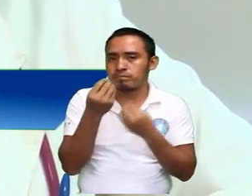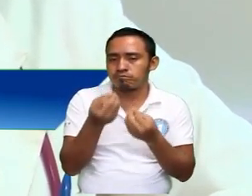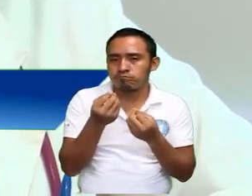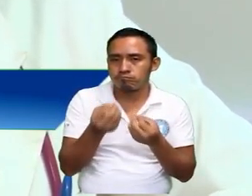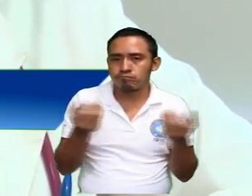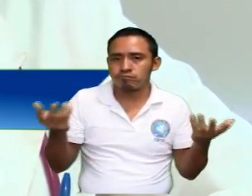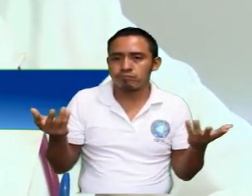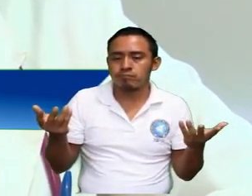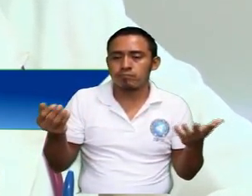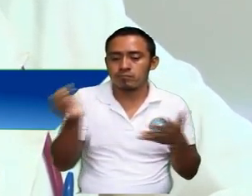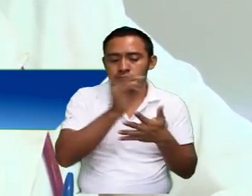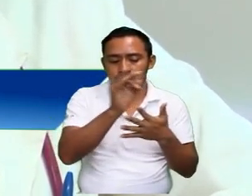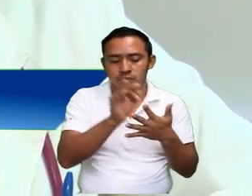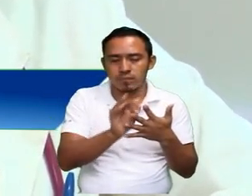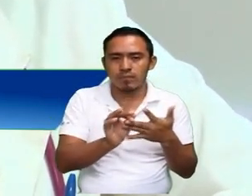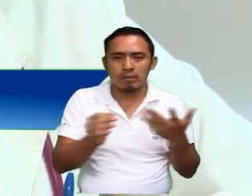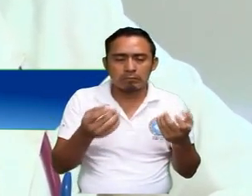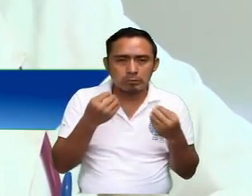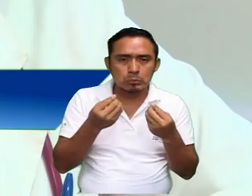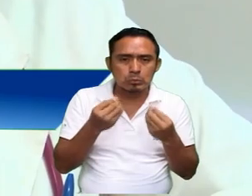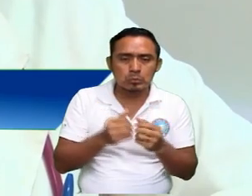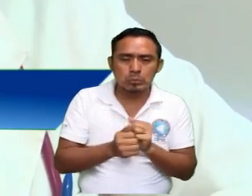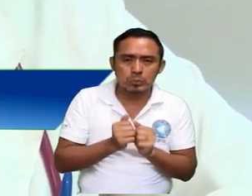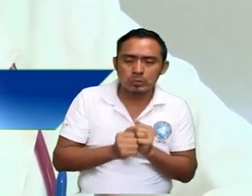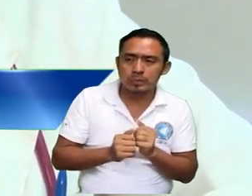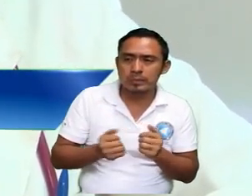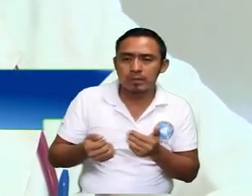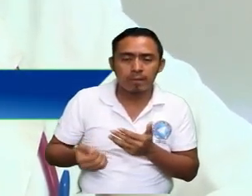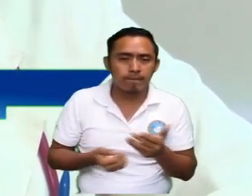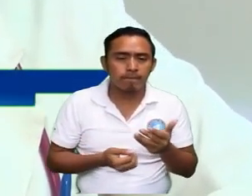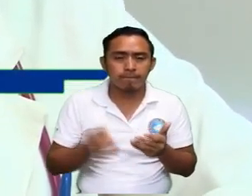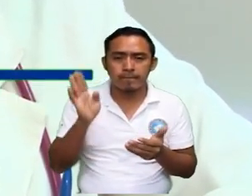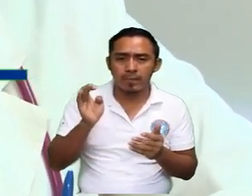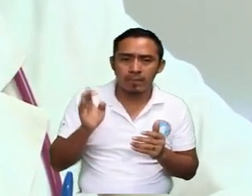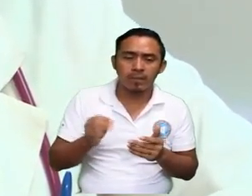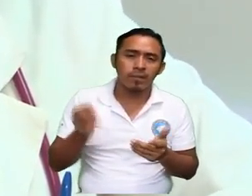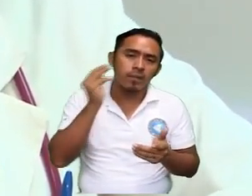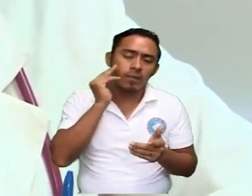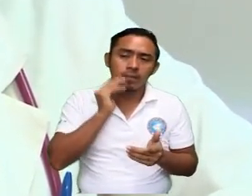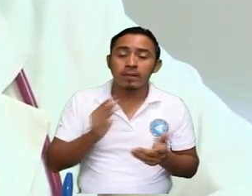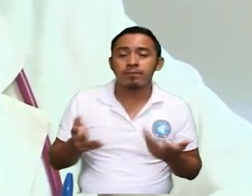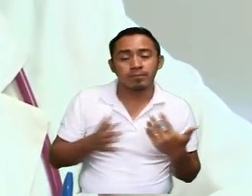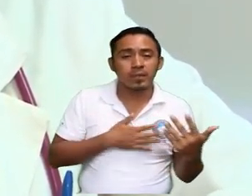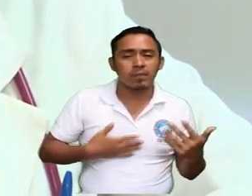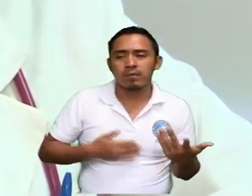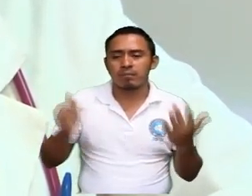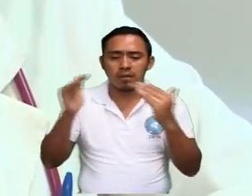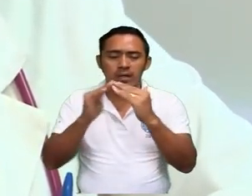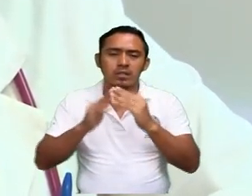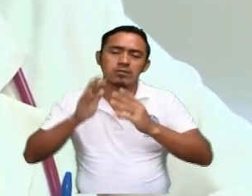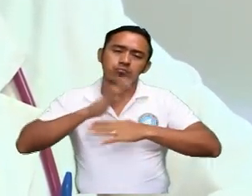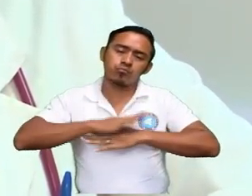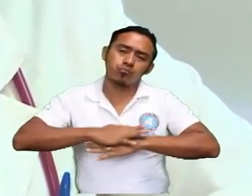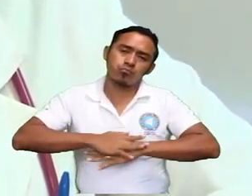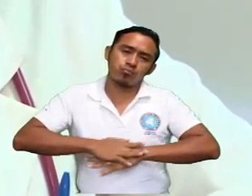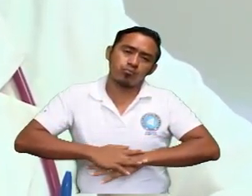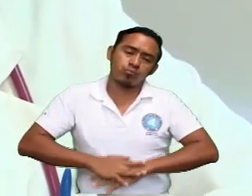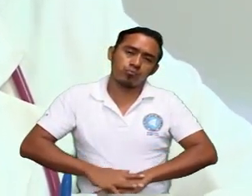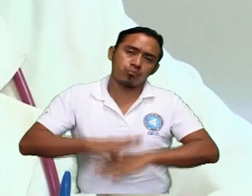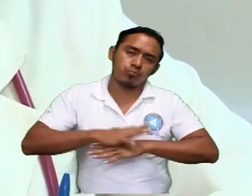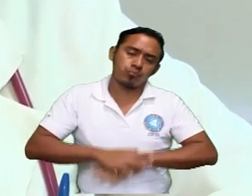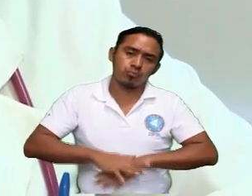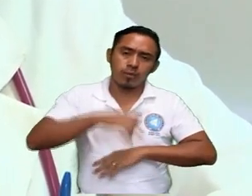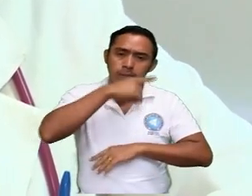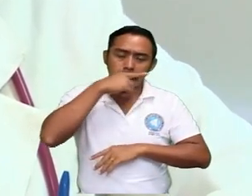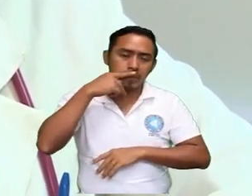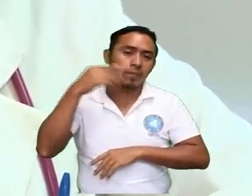factores estresantes tanto para la mamá, para el bebé. Y si está en la casa, se siente en confort porque aparte de que está el papá, está la mamá,